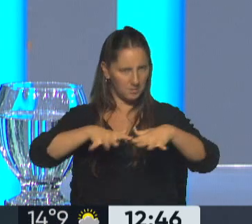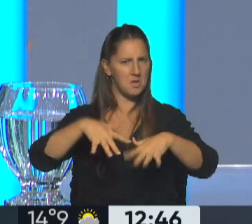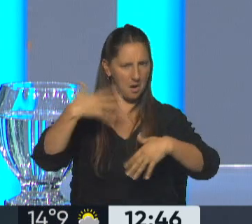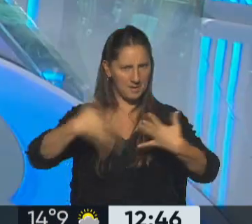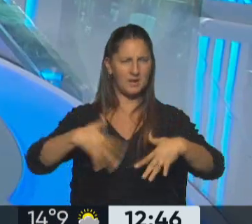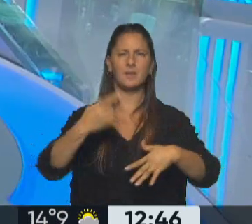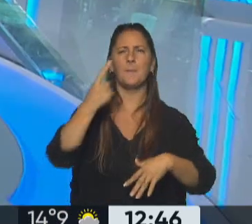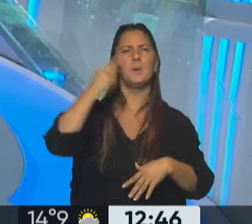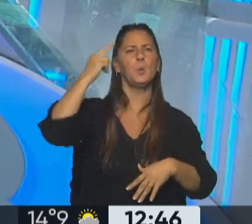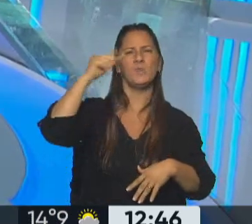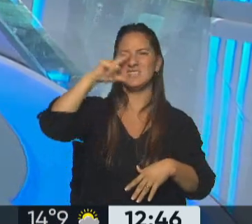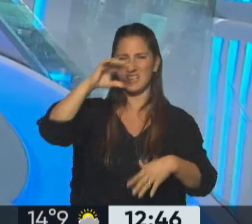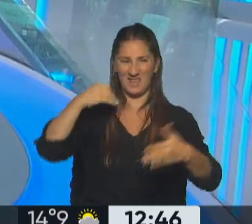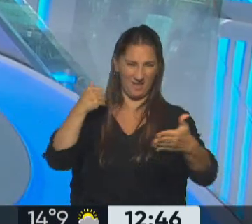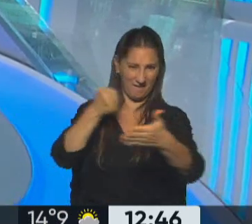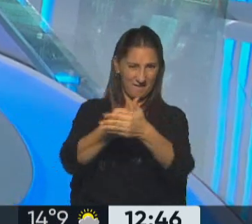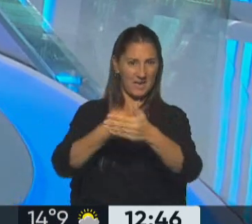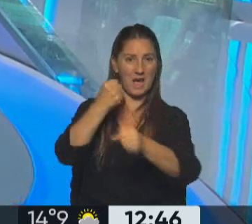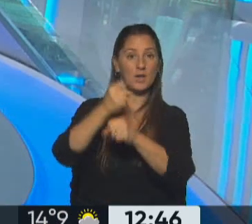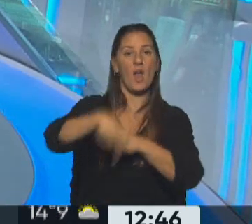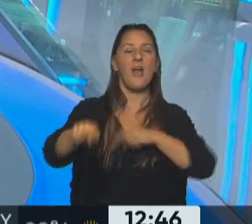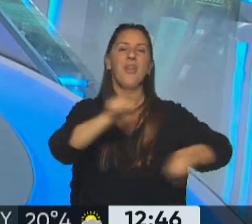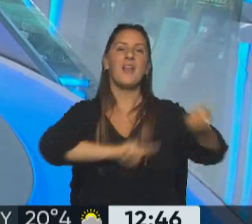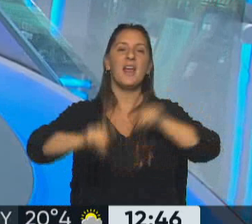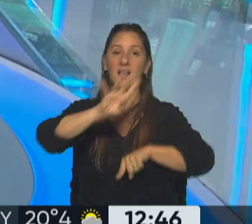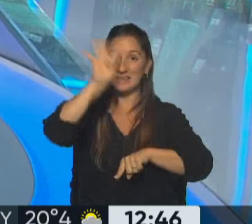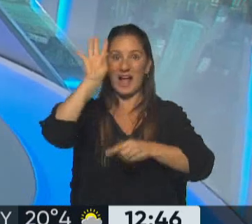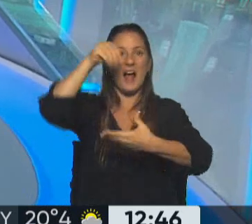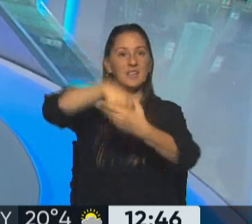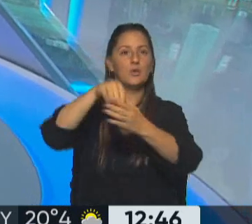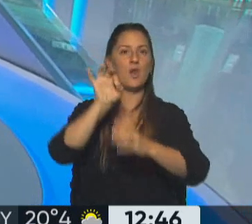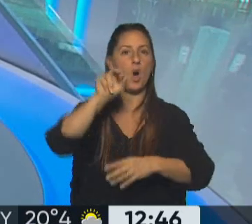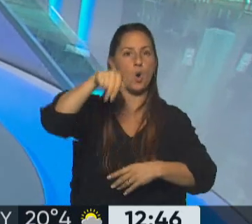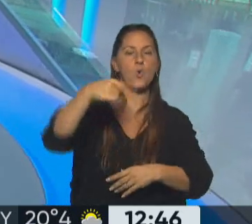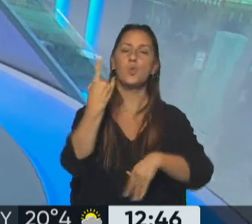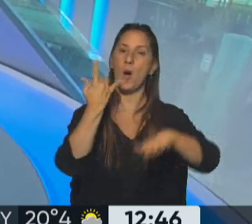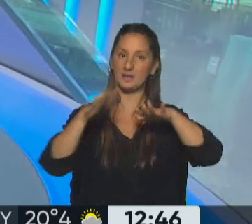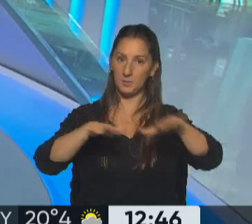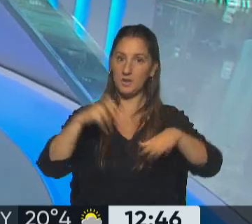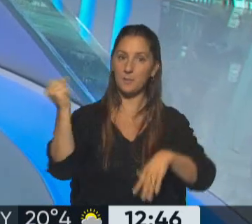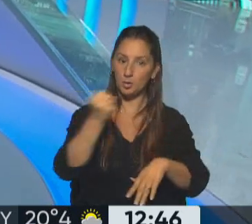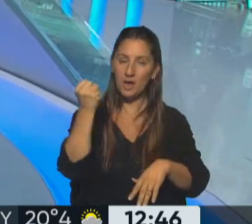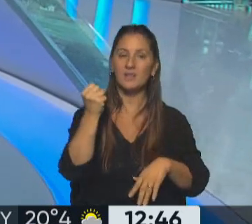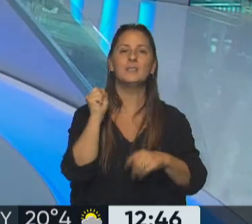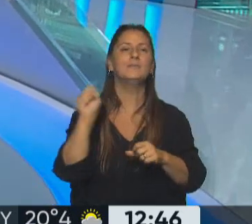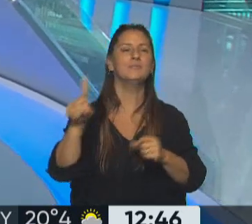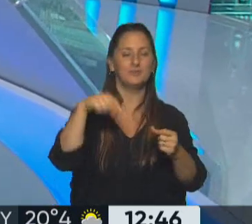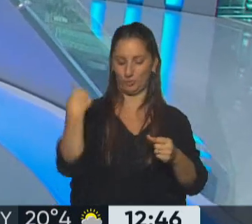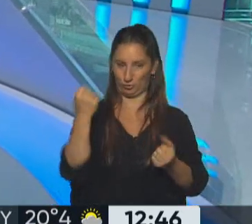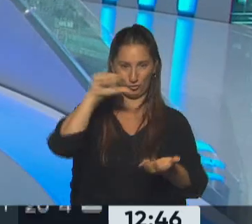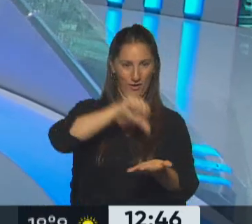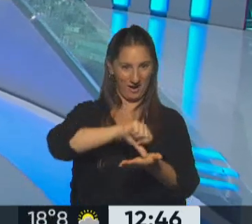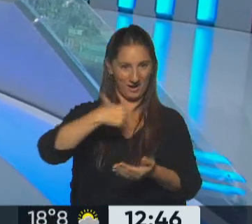fines de la década del 70 delegados indígenas tienen dentro de Naciones Unidas y tal vez desde lo local o nacional nos cuesta